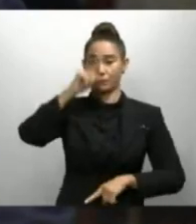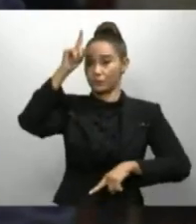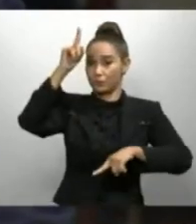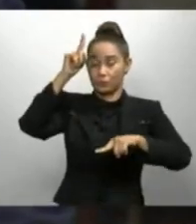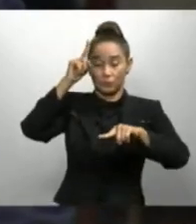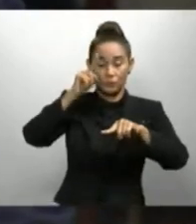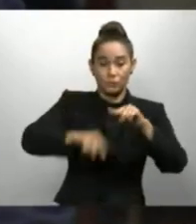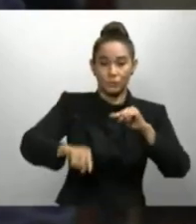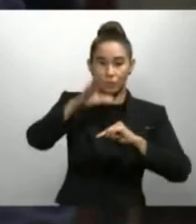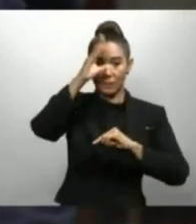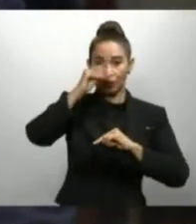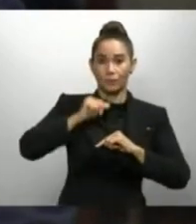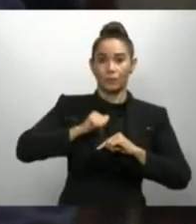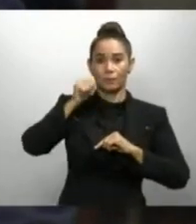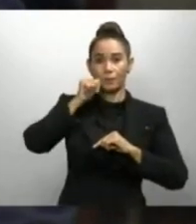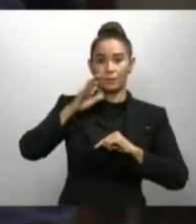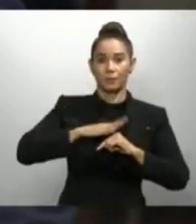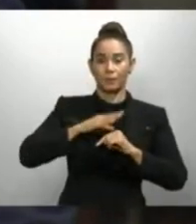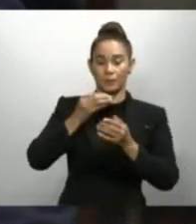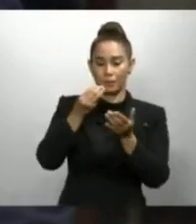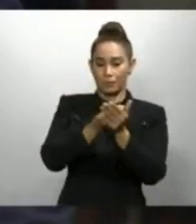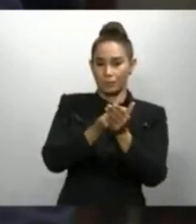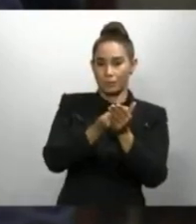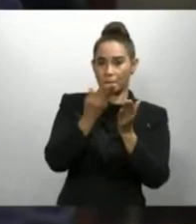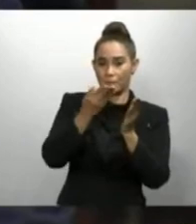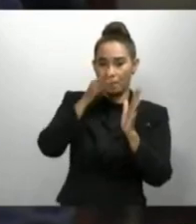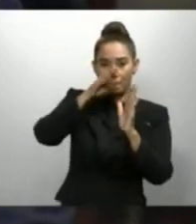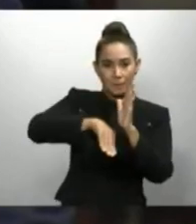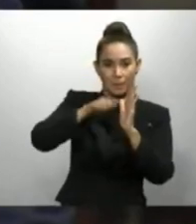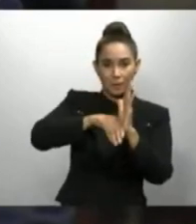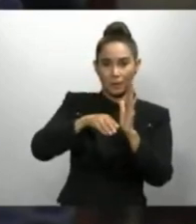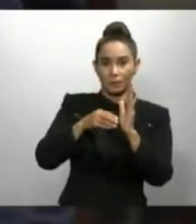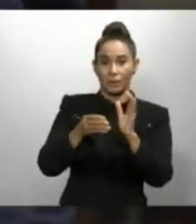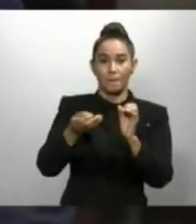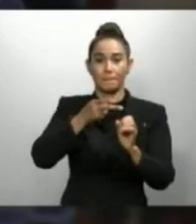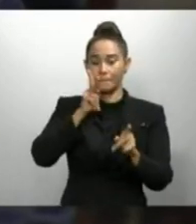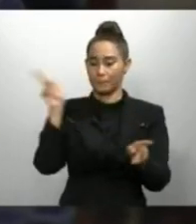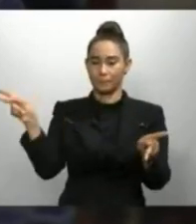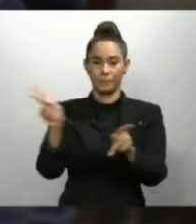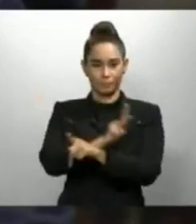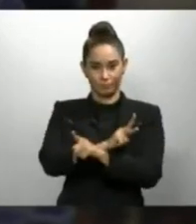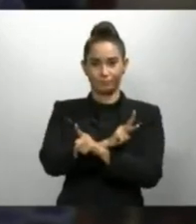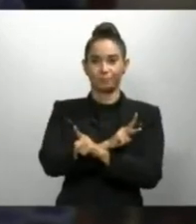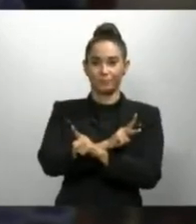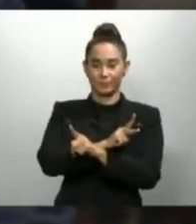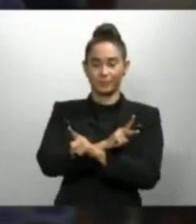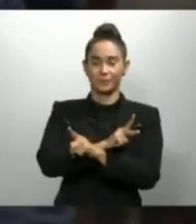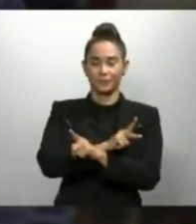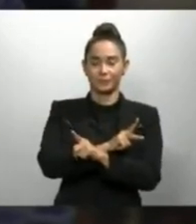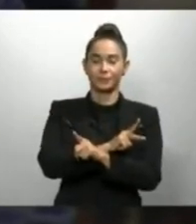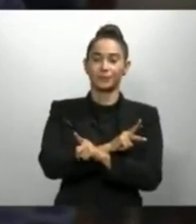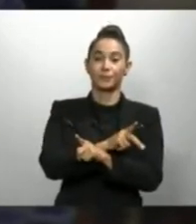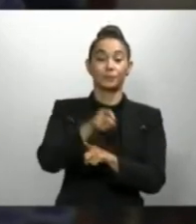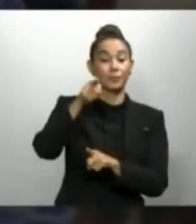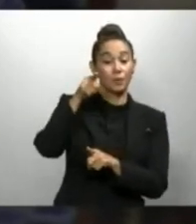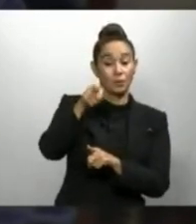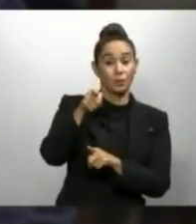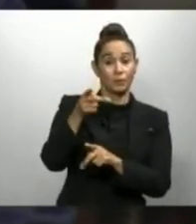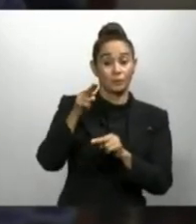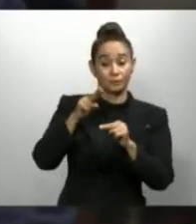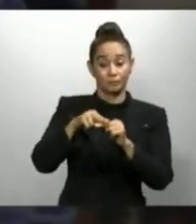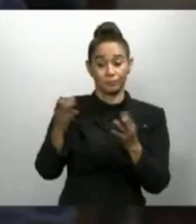señoras y señores, que lo barato sale caro. Y para ello, ustedes, los que están